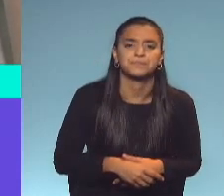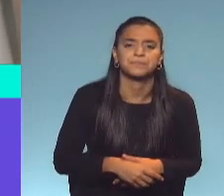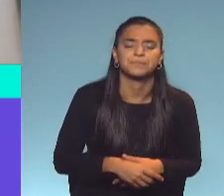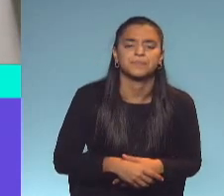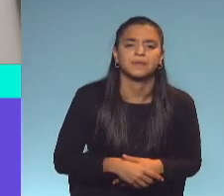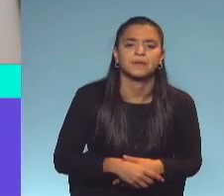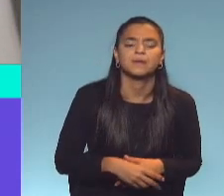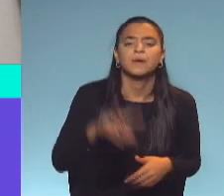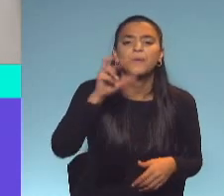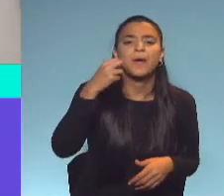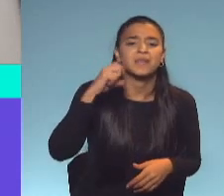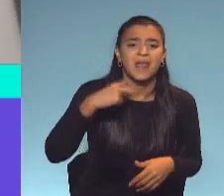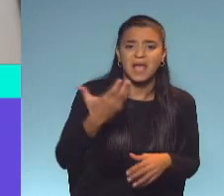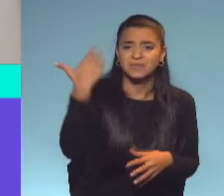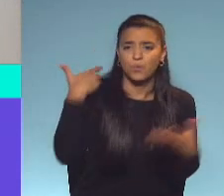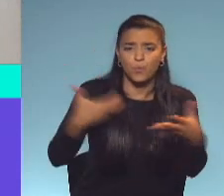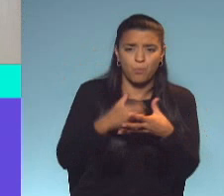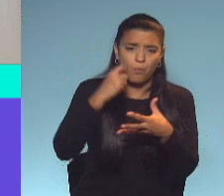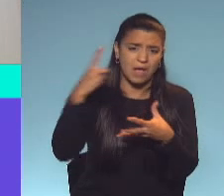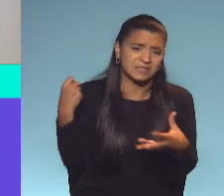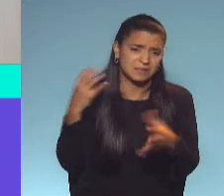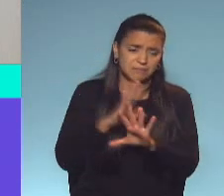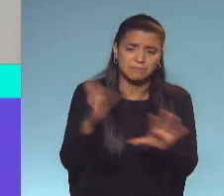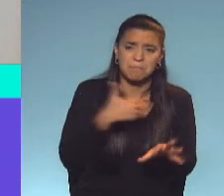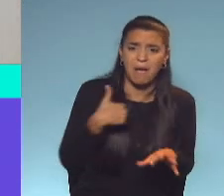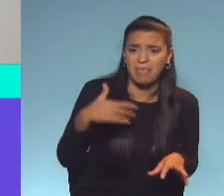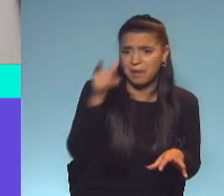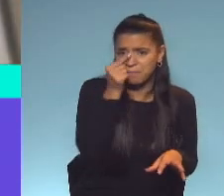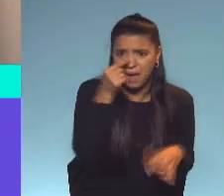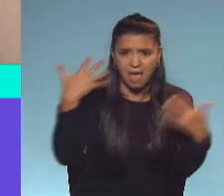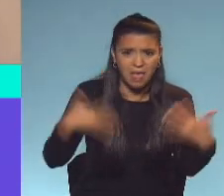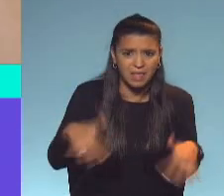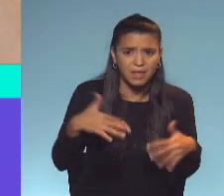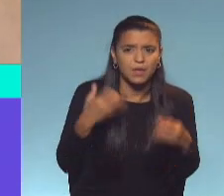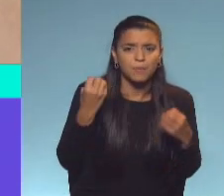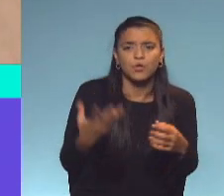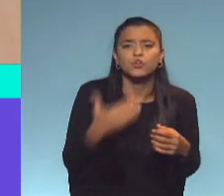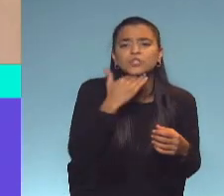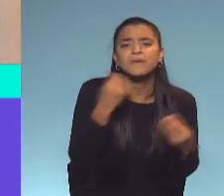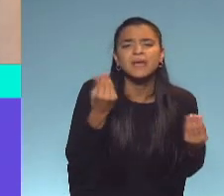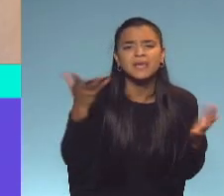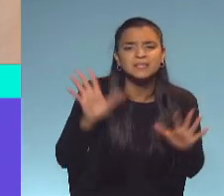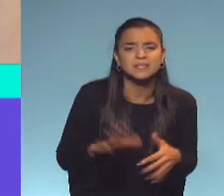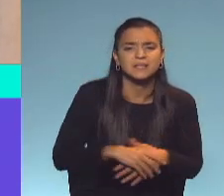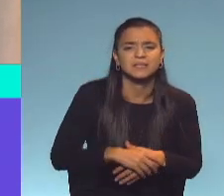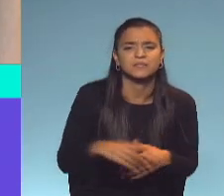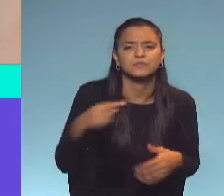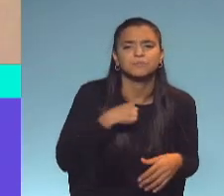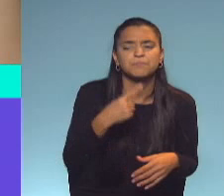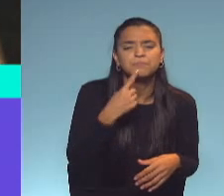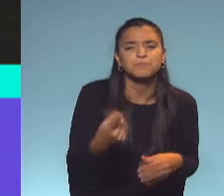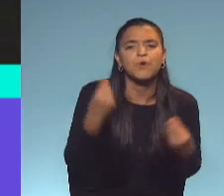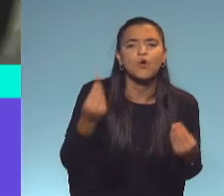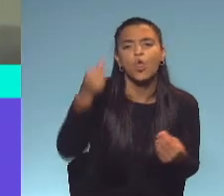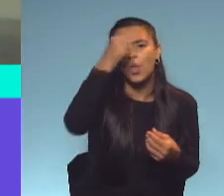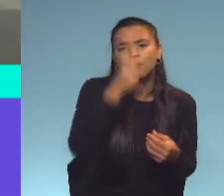Vanina, vos sabés que ayer explotaron los grupos de WhatsApp de mamás y papás. Porque no sabían qué hacer. Entonces yo te quiero preguntar, ¿cómo fue tu domingo